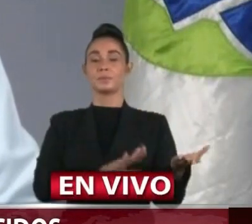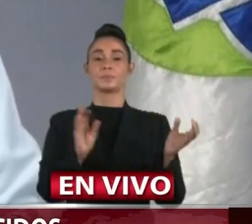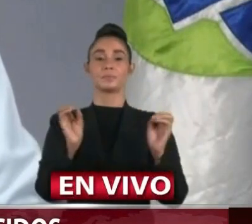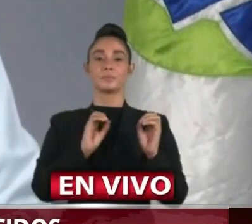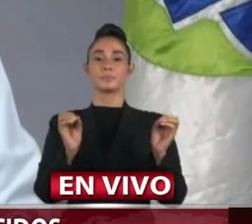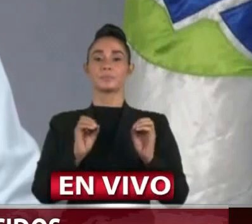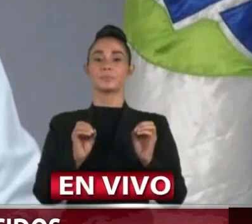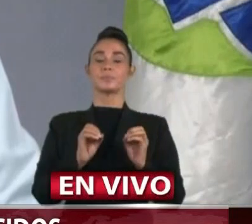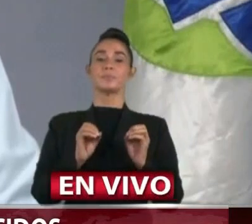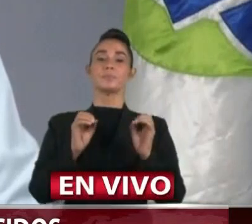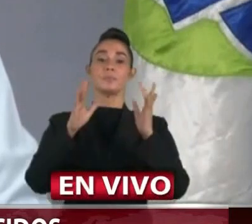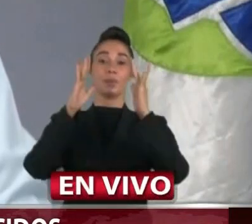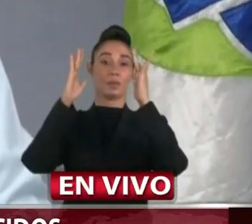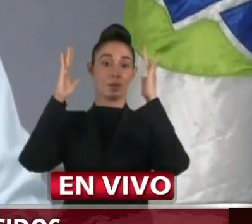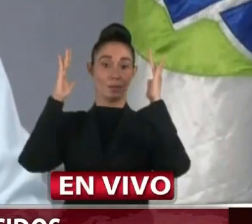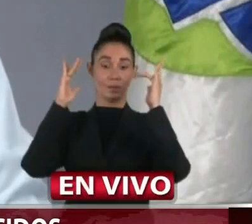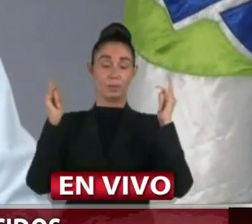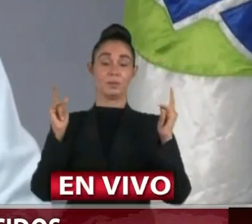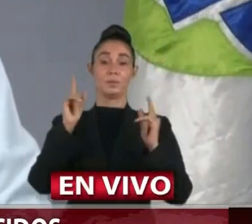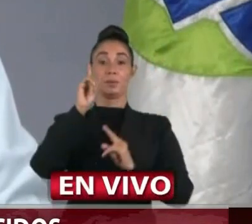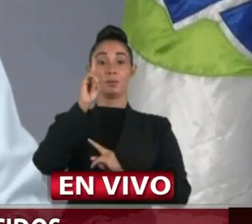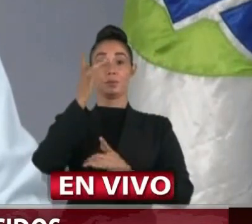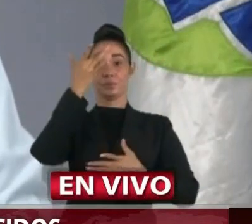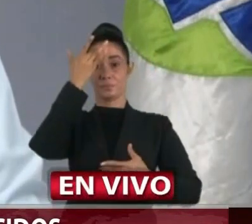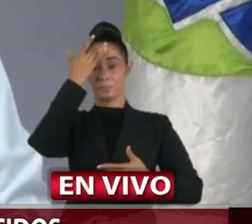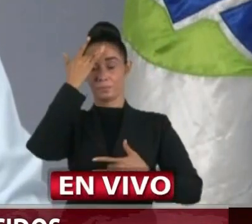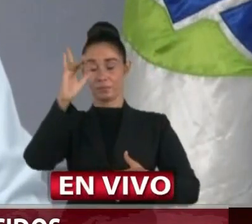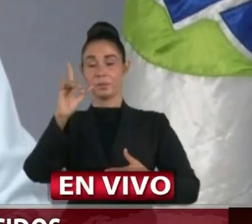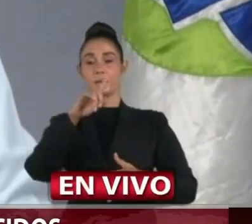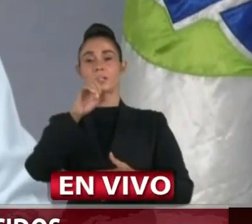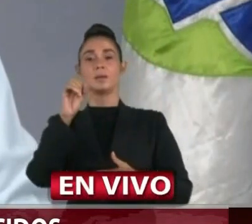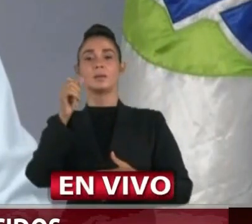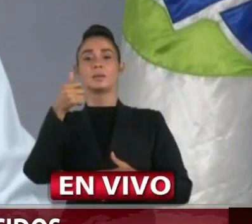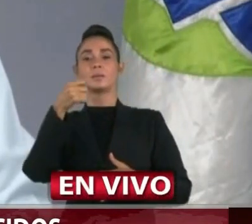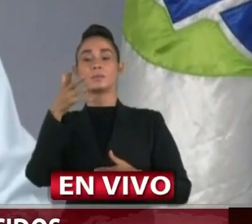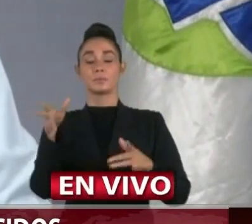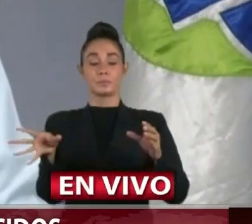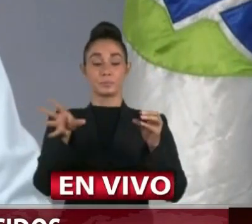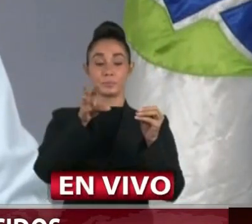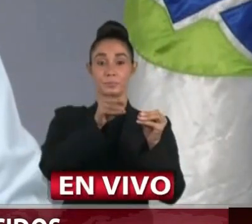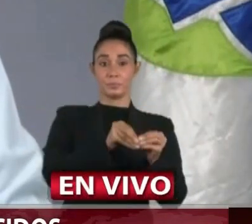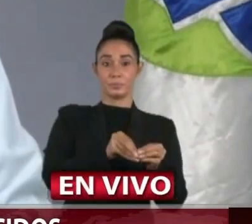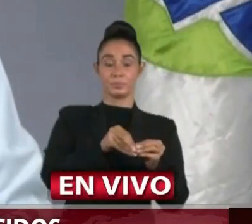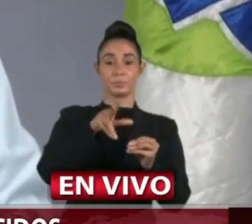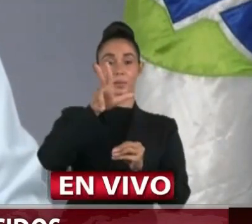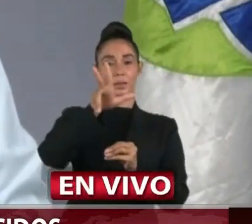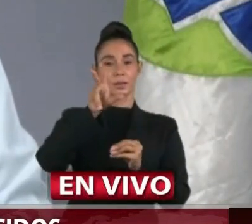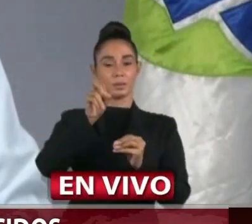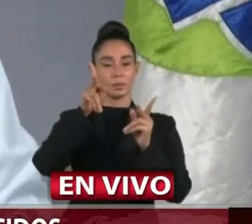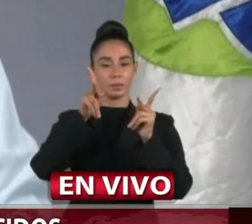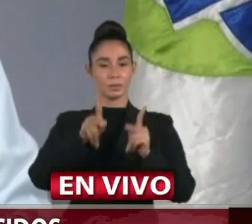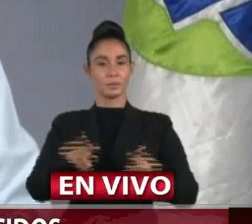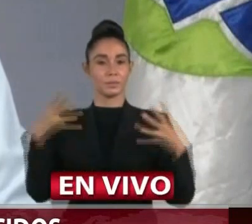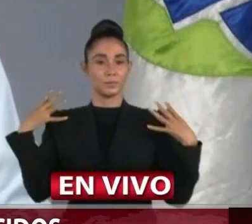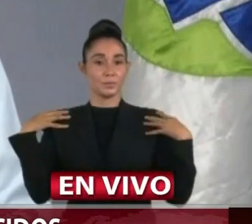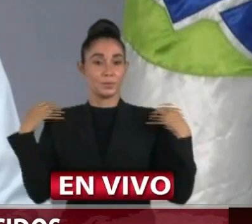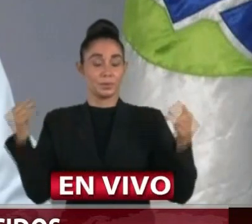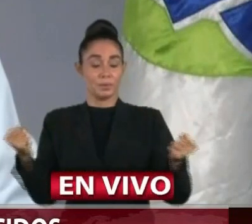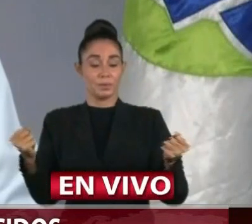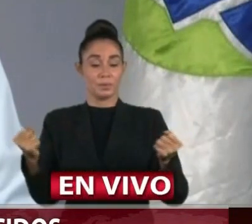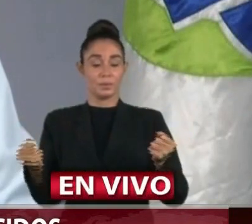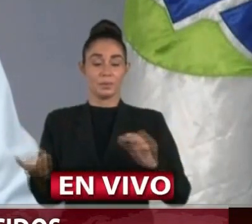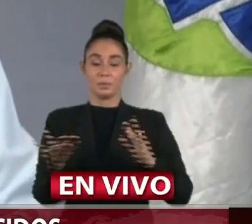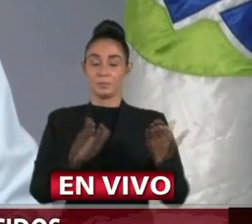La Altagracia, 1 caso nuevo, 110 acumulados, 30 recuperados,